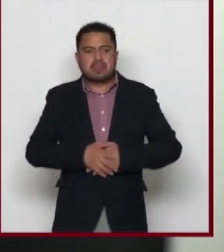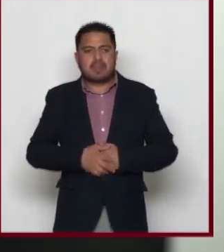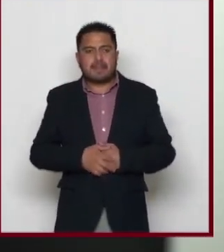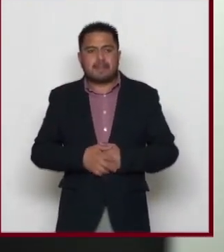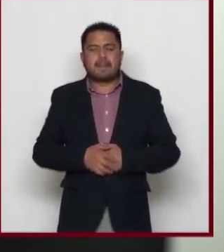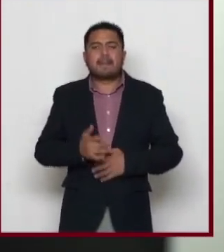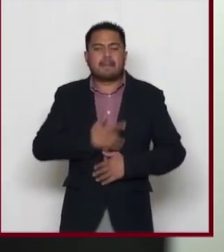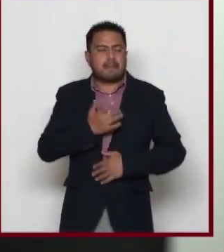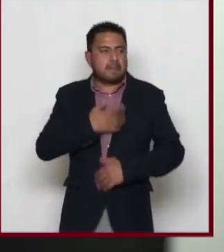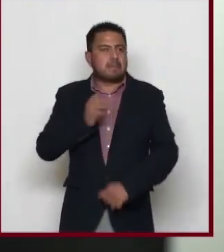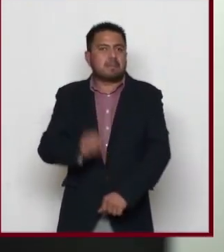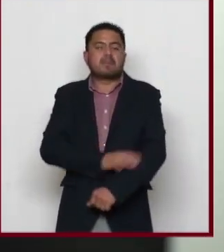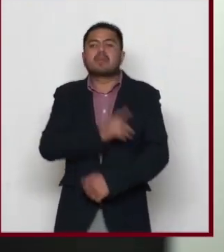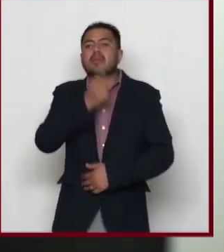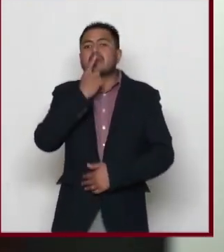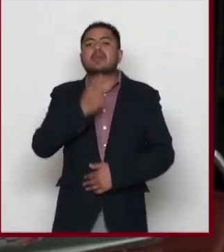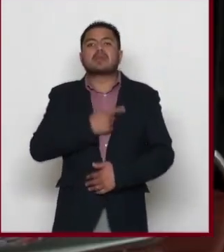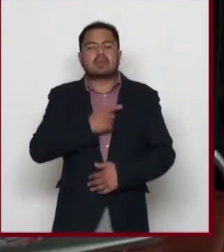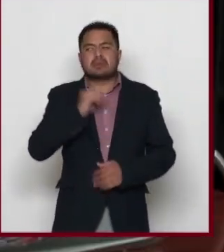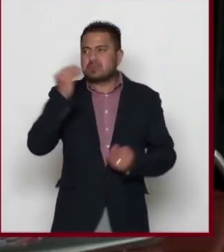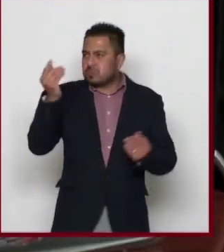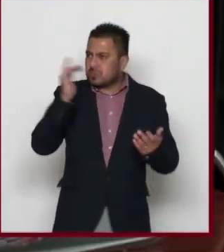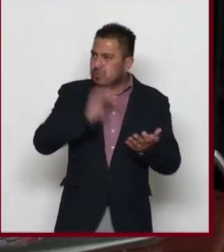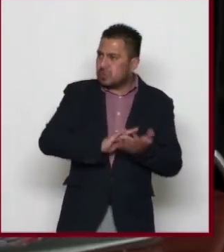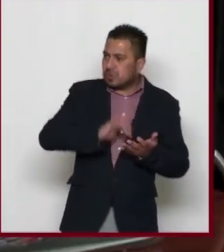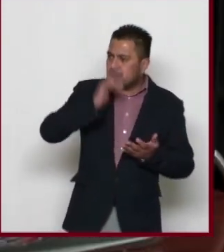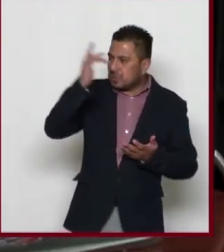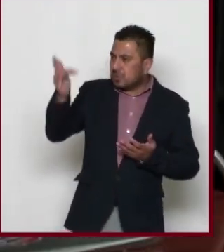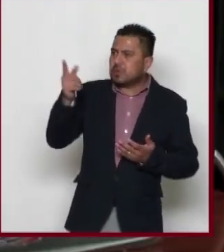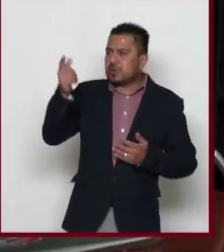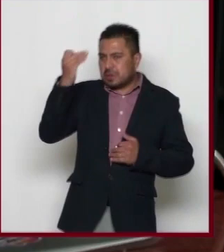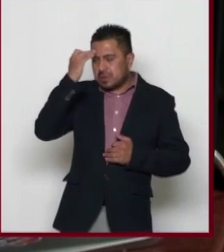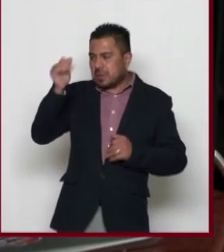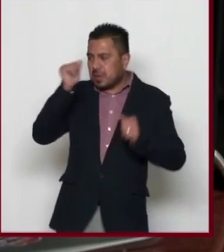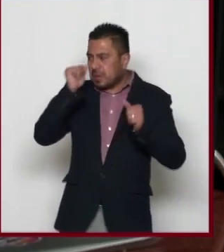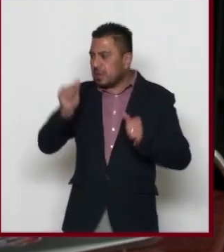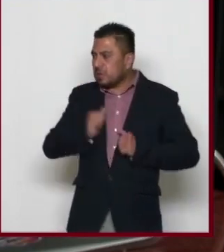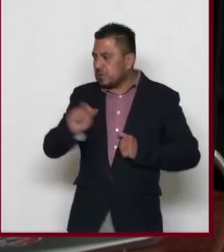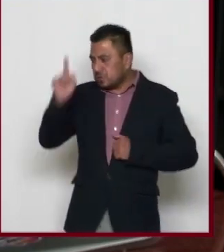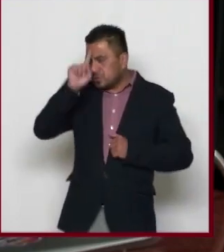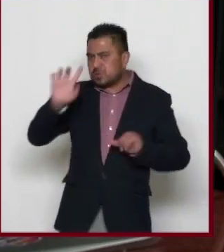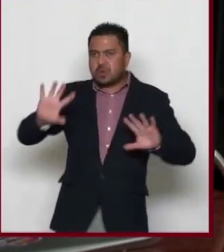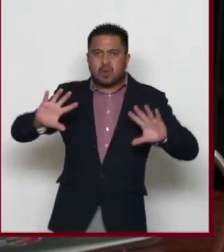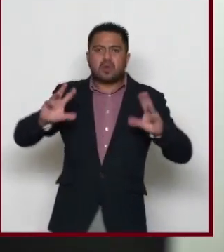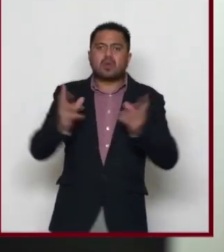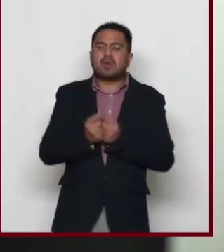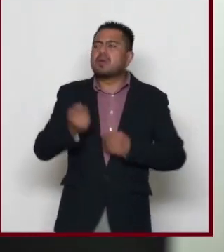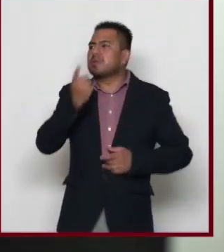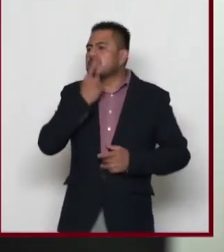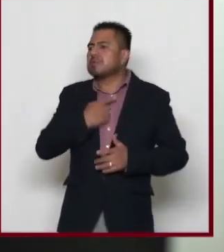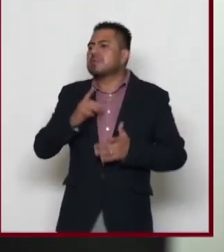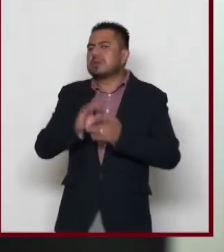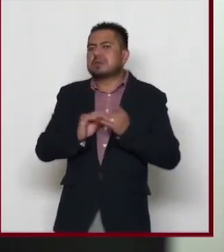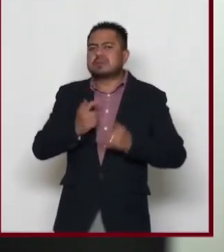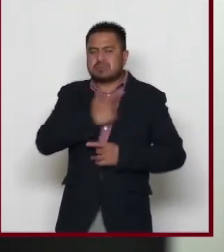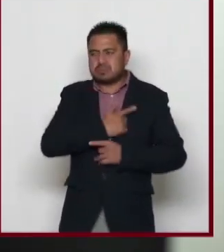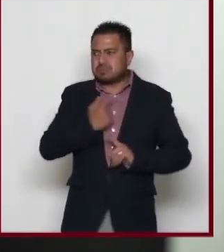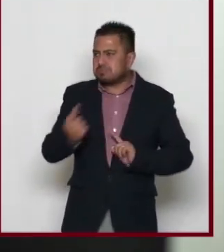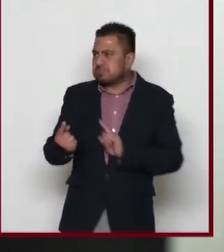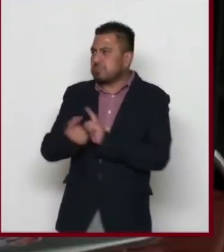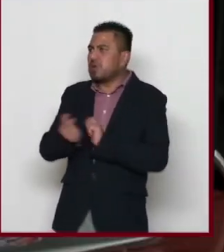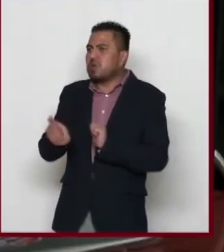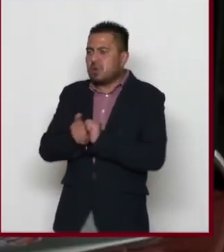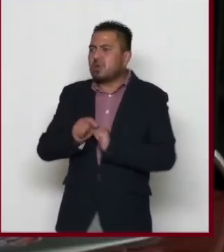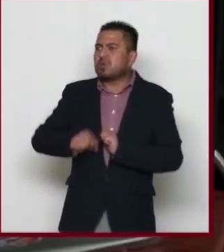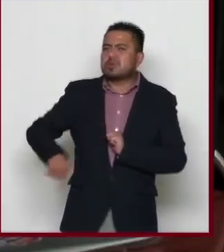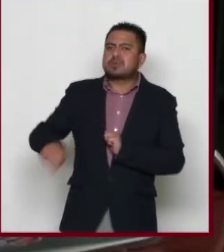todo. Exactamente. Pues Sensacional. Sí, dígame. no, pues le agradecemos muchísimo su tiempo, su consejo y